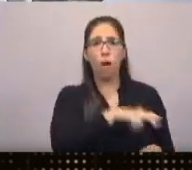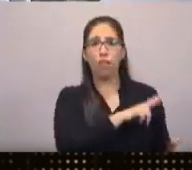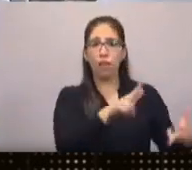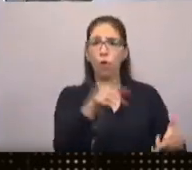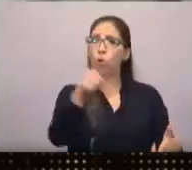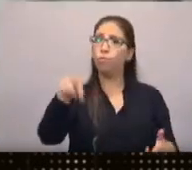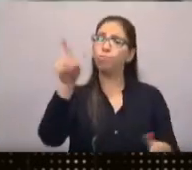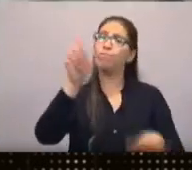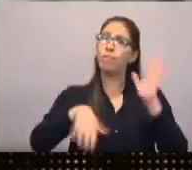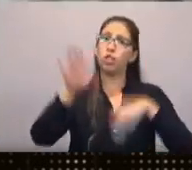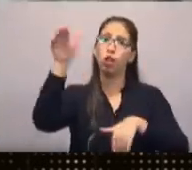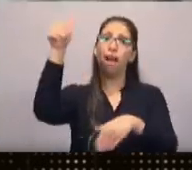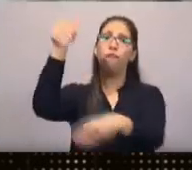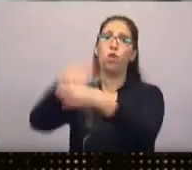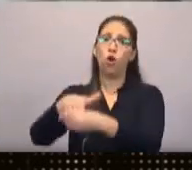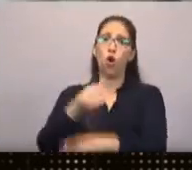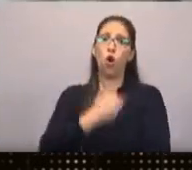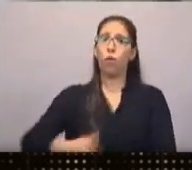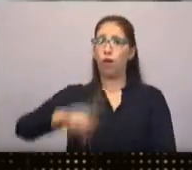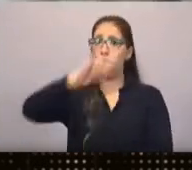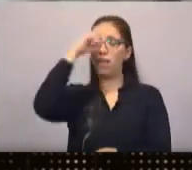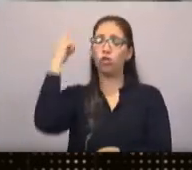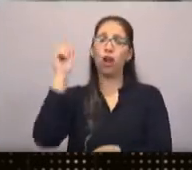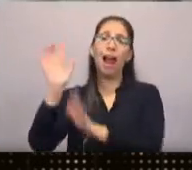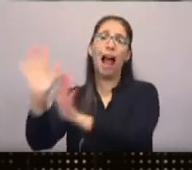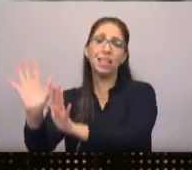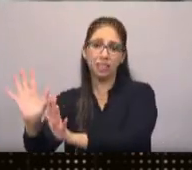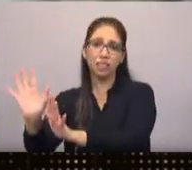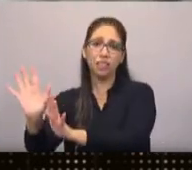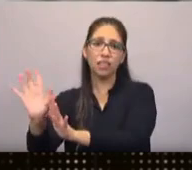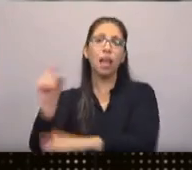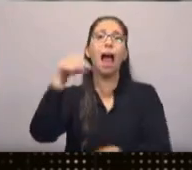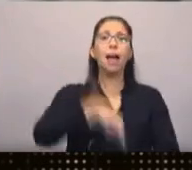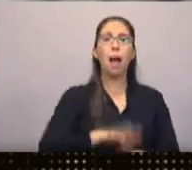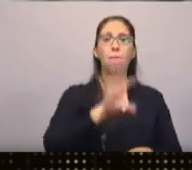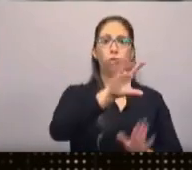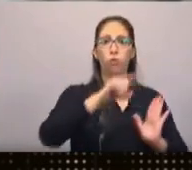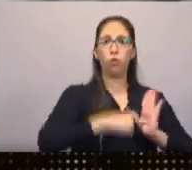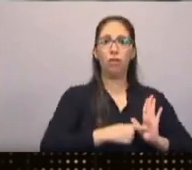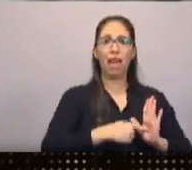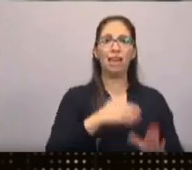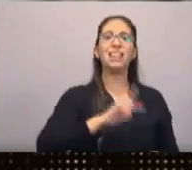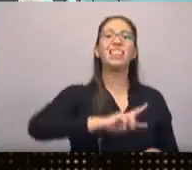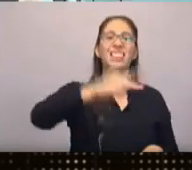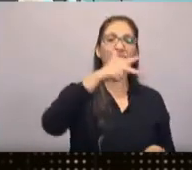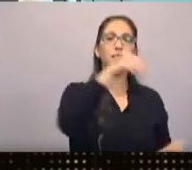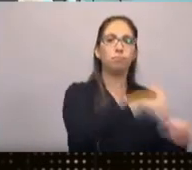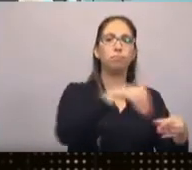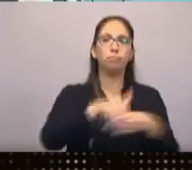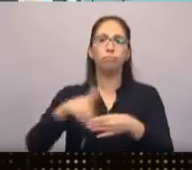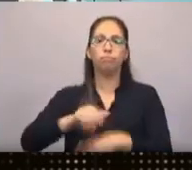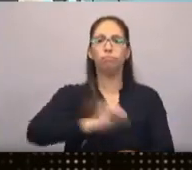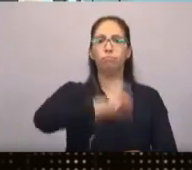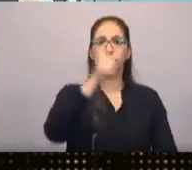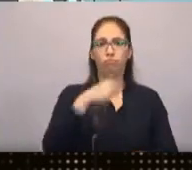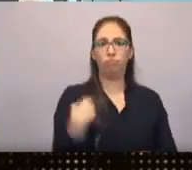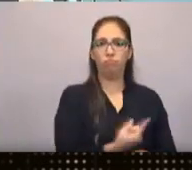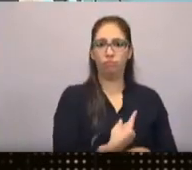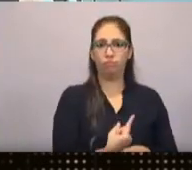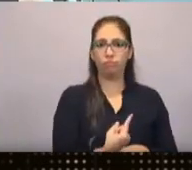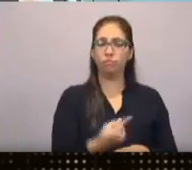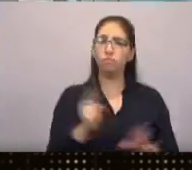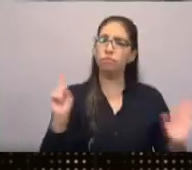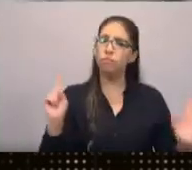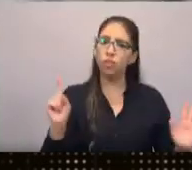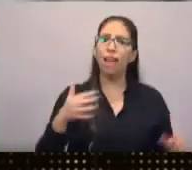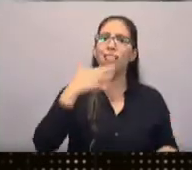votado Un gobierno nacional acá en nuestra provincia se ganaron las tres elecciones pero reconocemos efectivamente Sin lugar